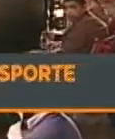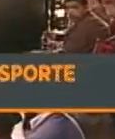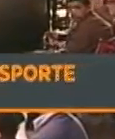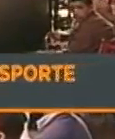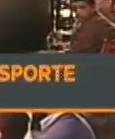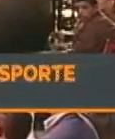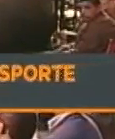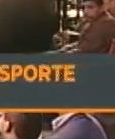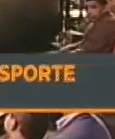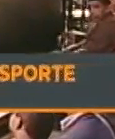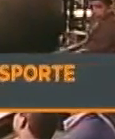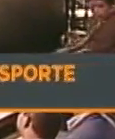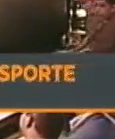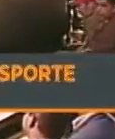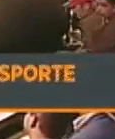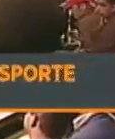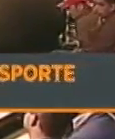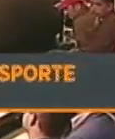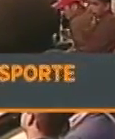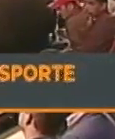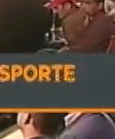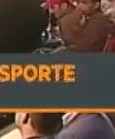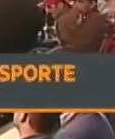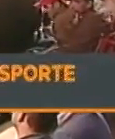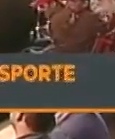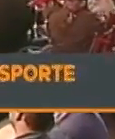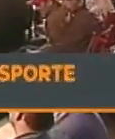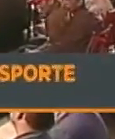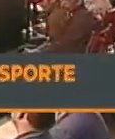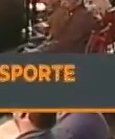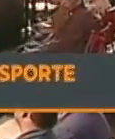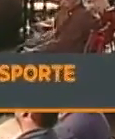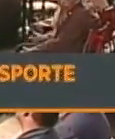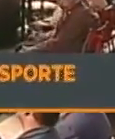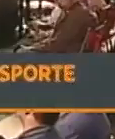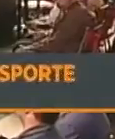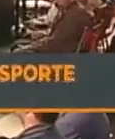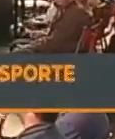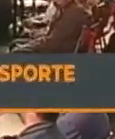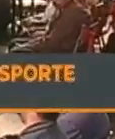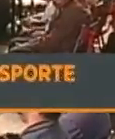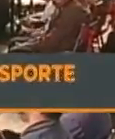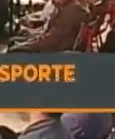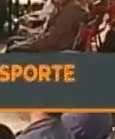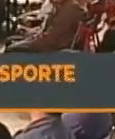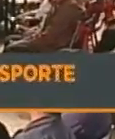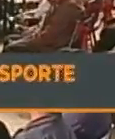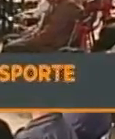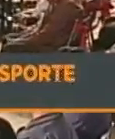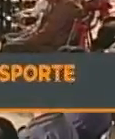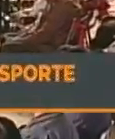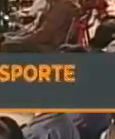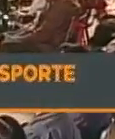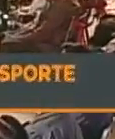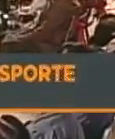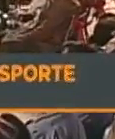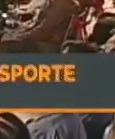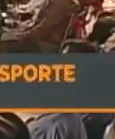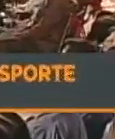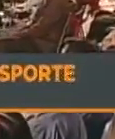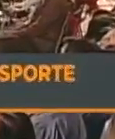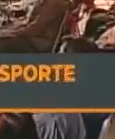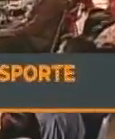Y hablando de bate quebrado, el bate quebradísimo Andrés Velázquez también se lanzó a candidato. Y